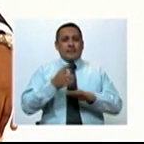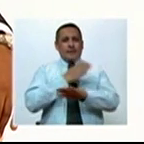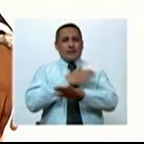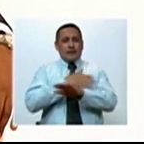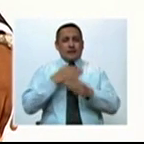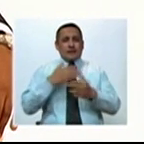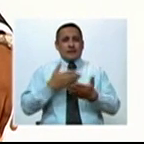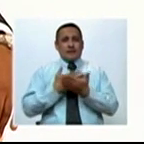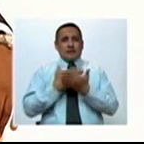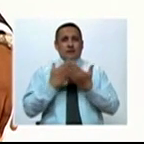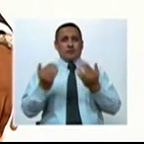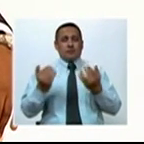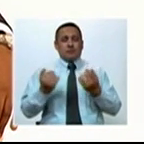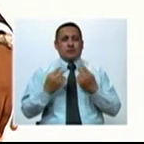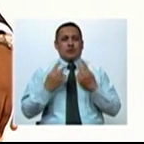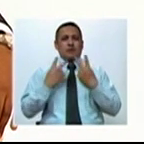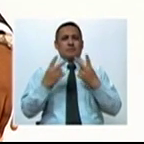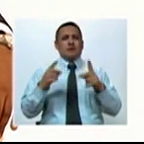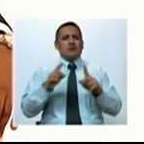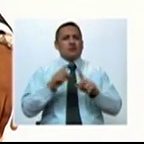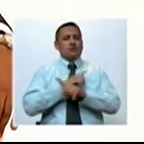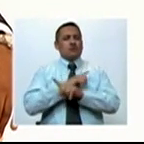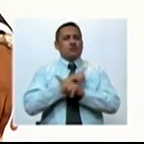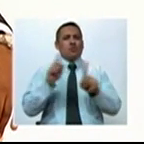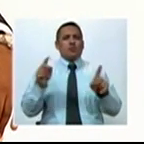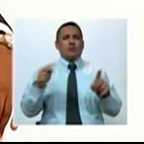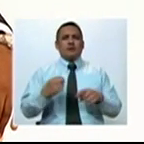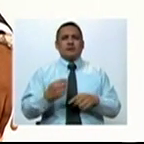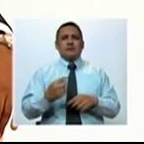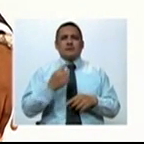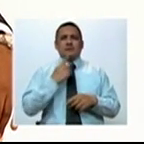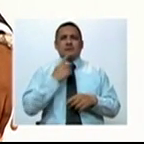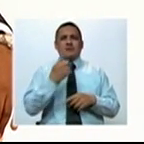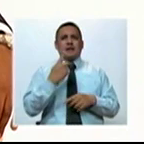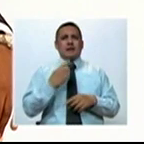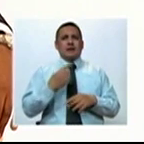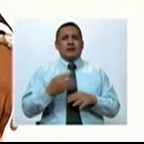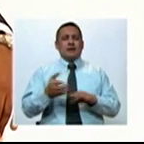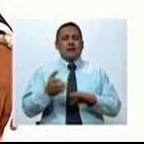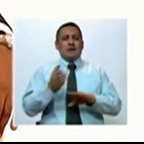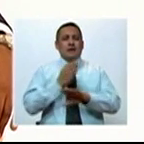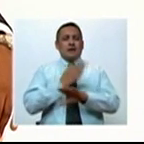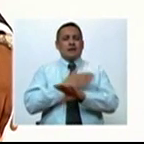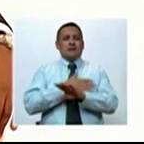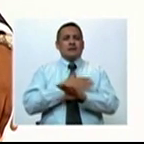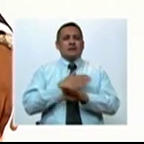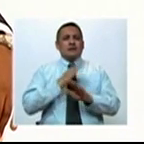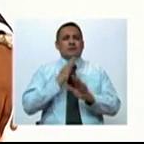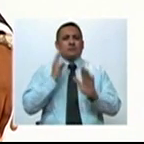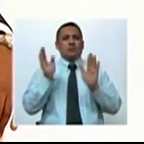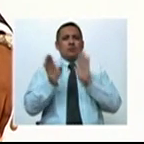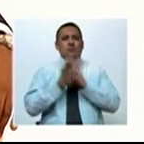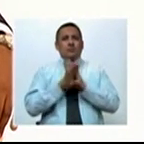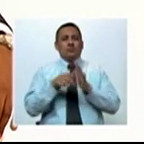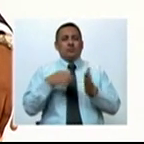en este caso no estamos ante una